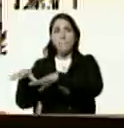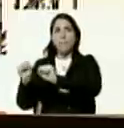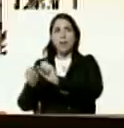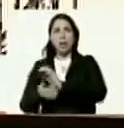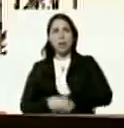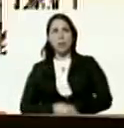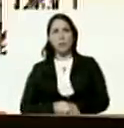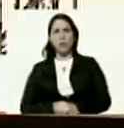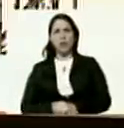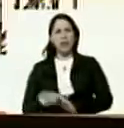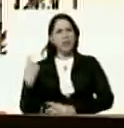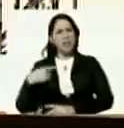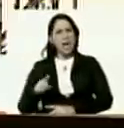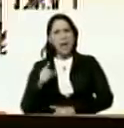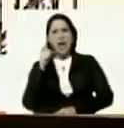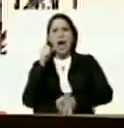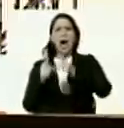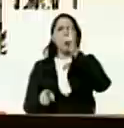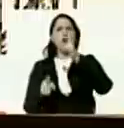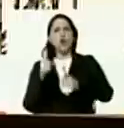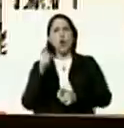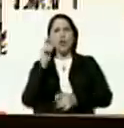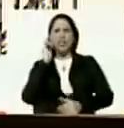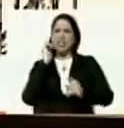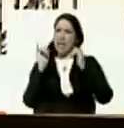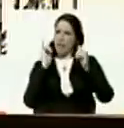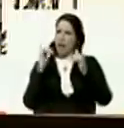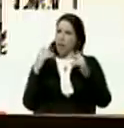tiene algo que celebrar.